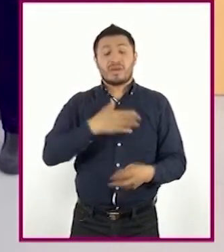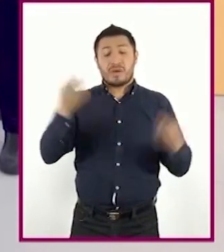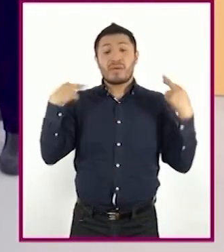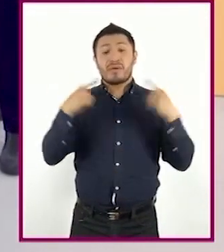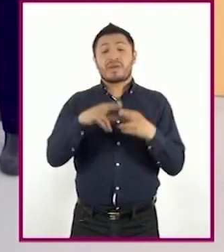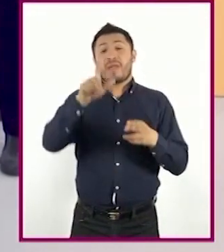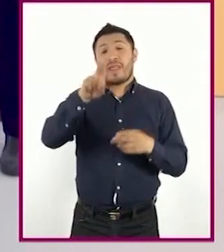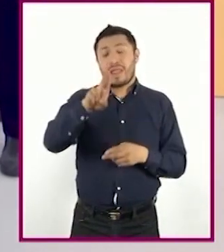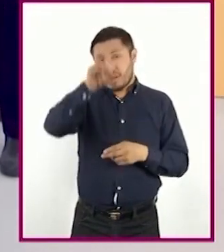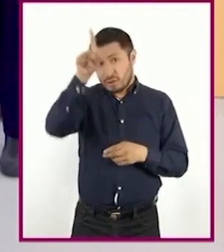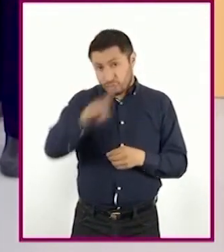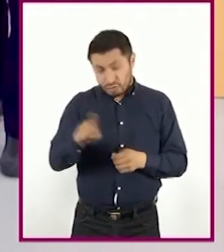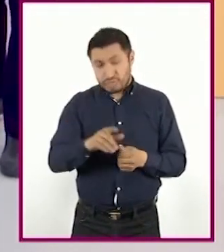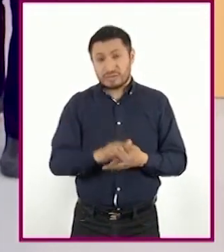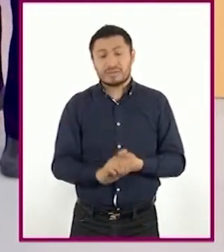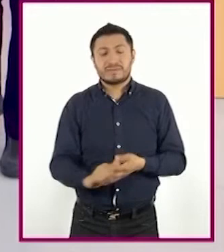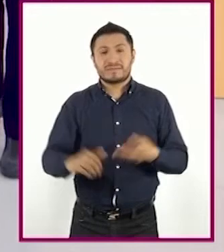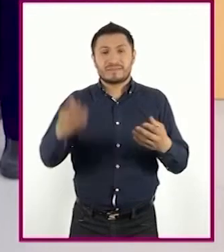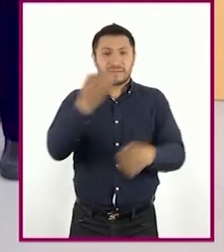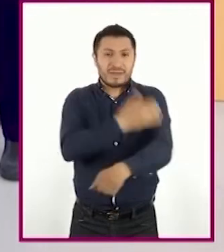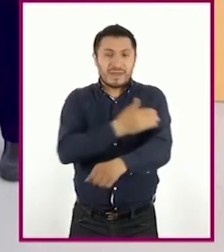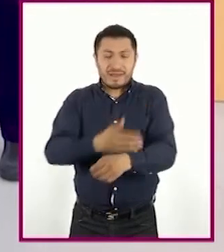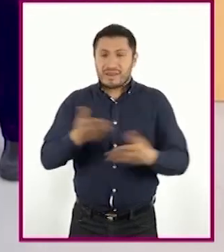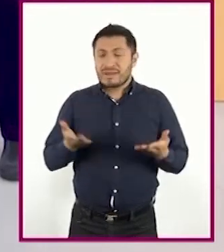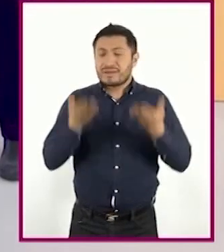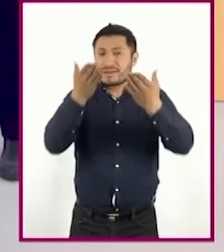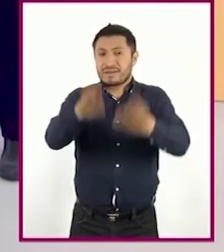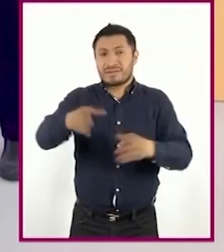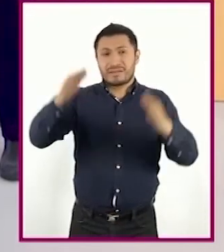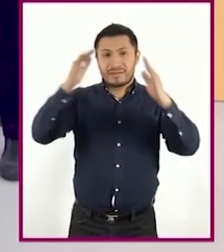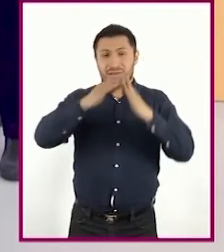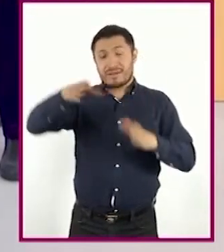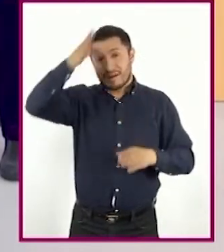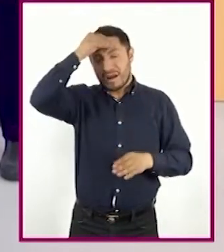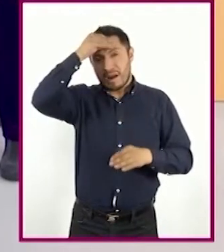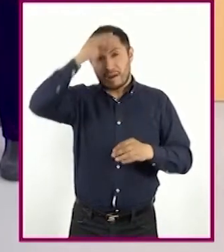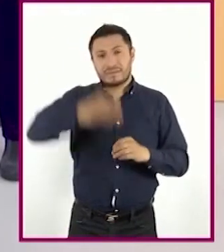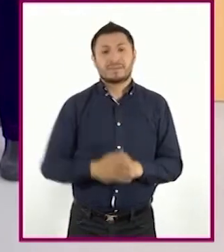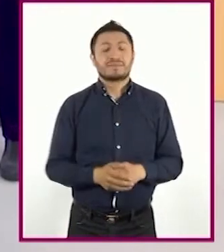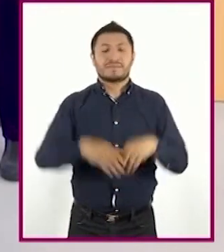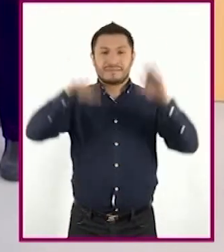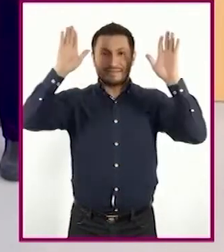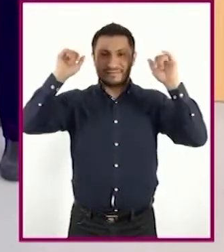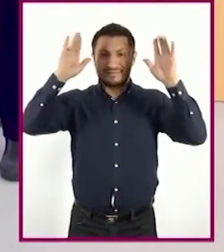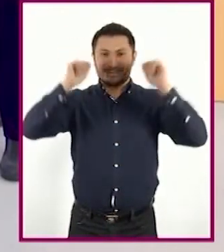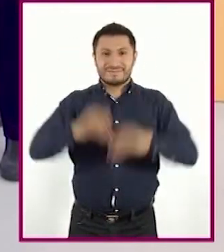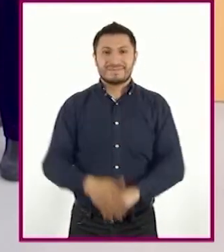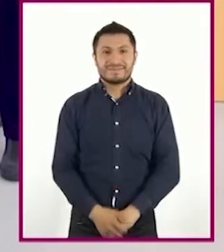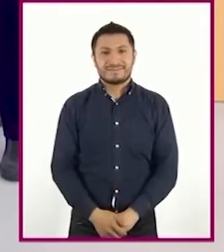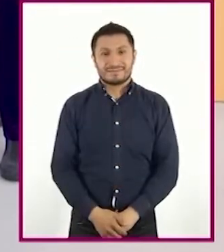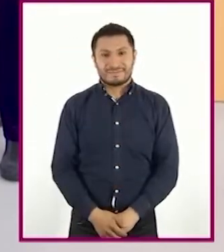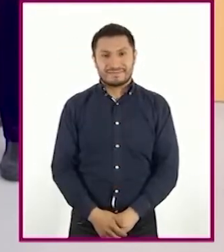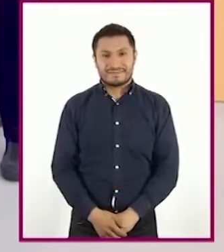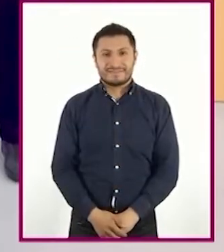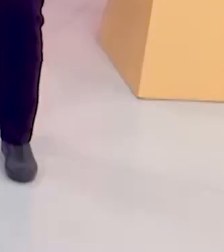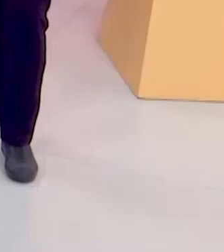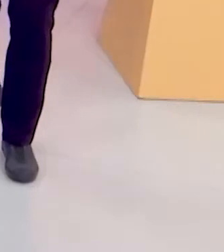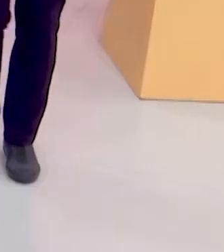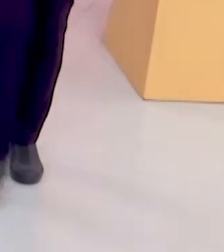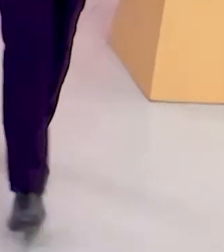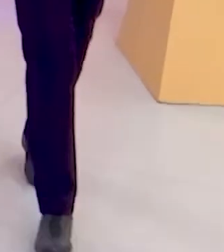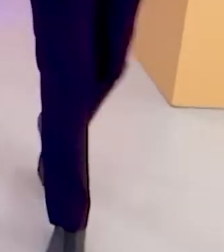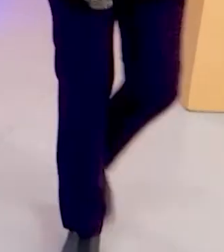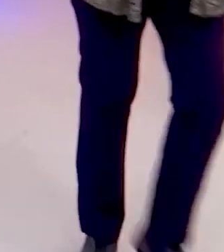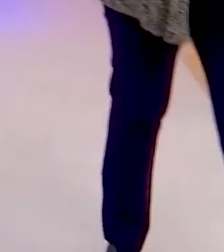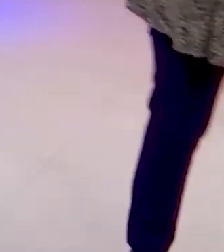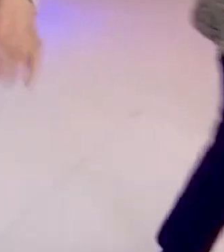maestra Luz Calderón, acompañándolos en Aprende en Casa. Hasta la próxima. Hasta la próxima. Maestra,